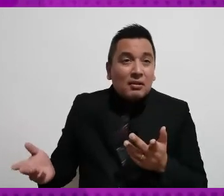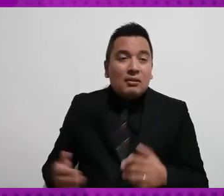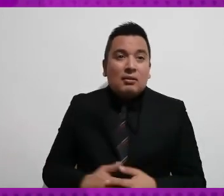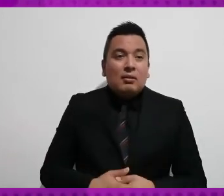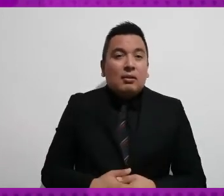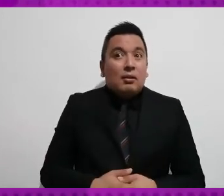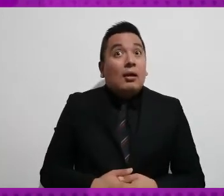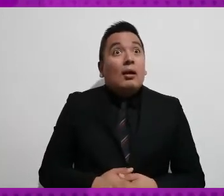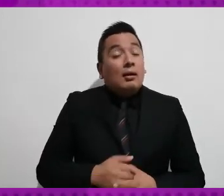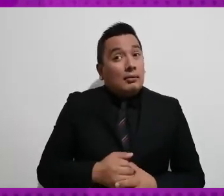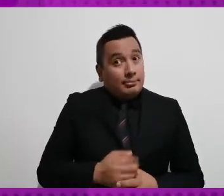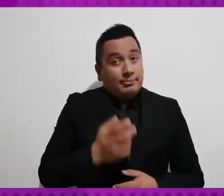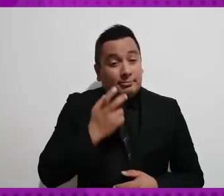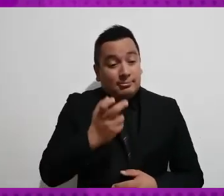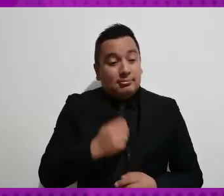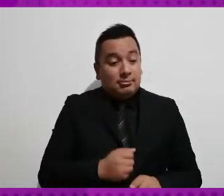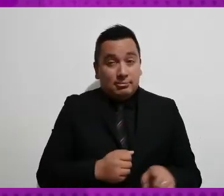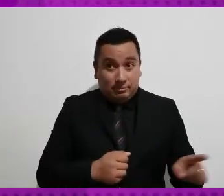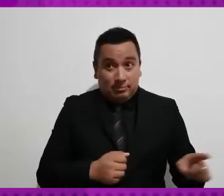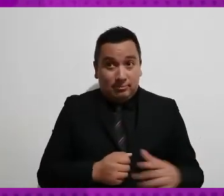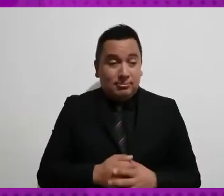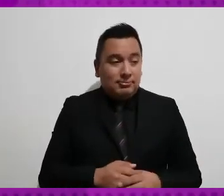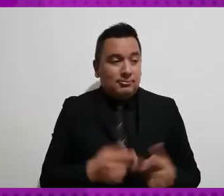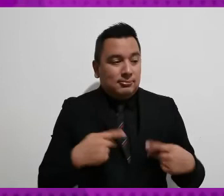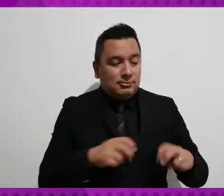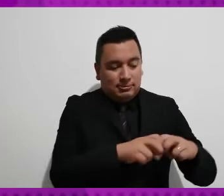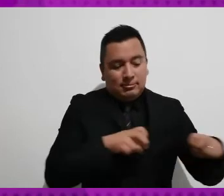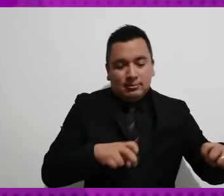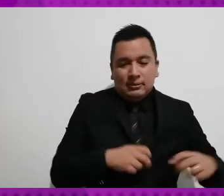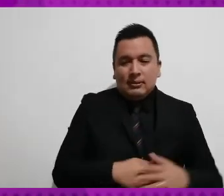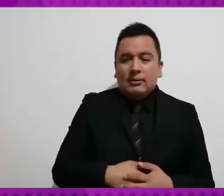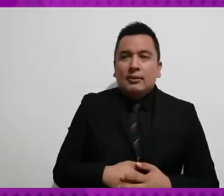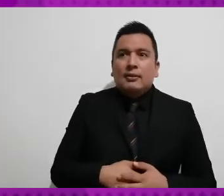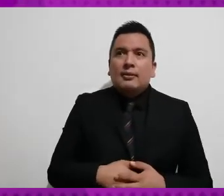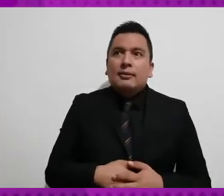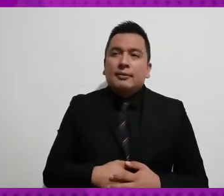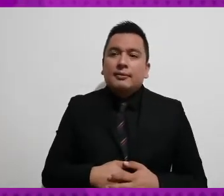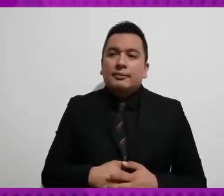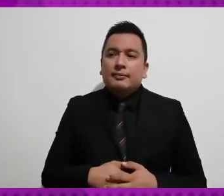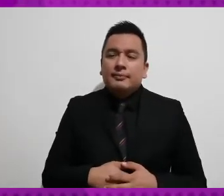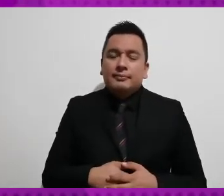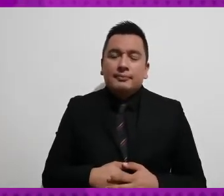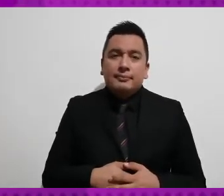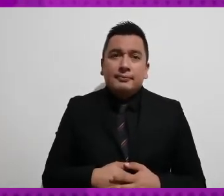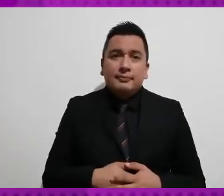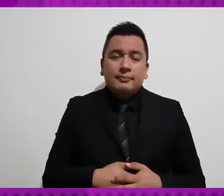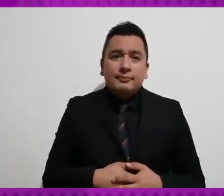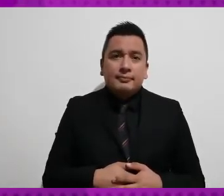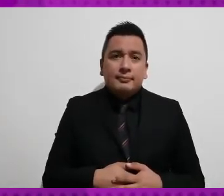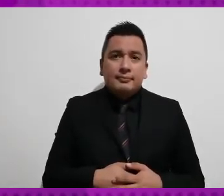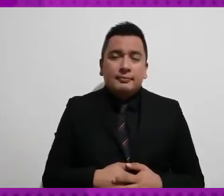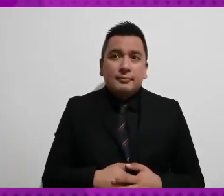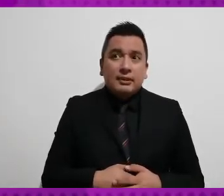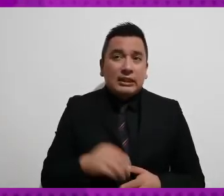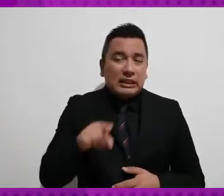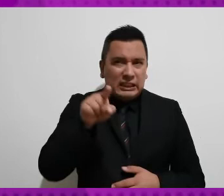caso, los funcionarios de mesa directiva de casilla le van a mostrar a quien manifieste